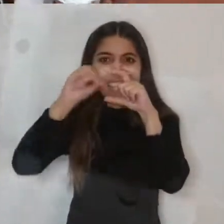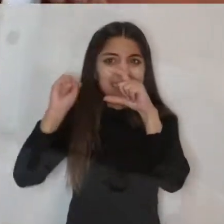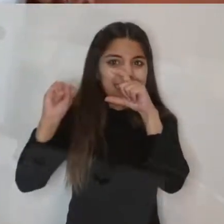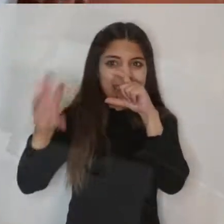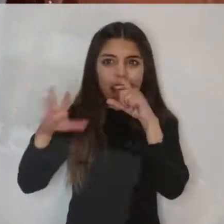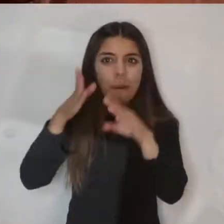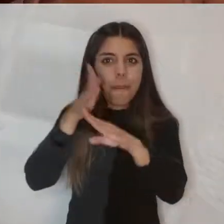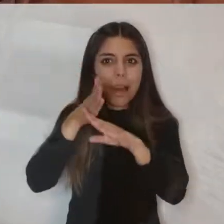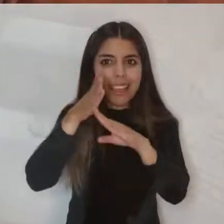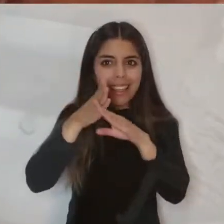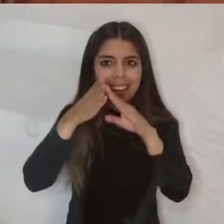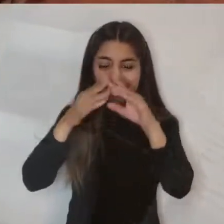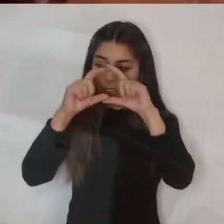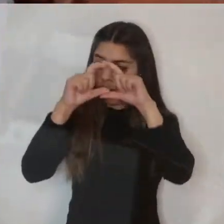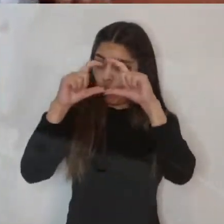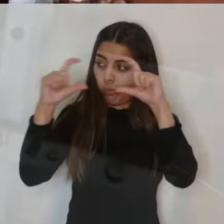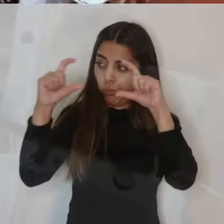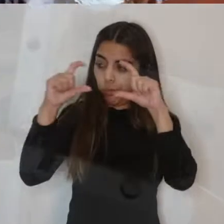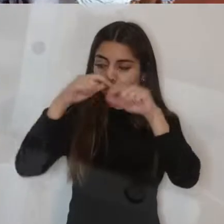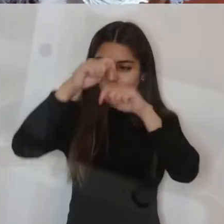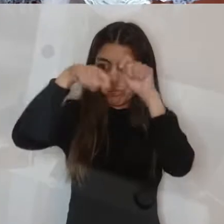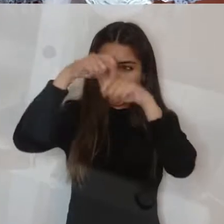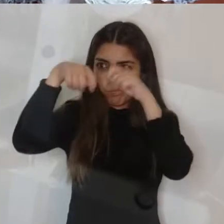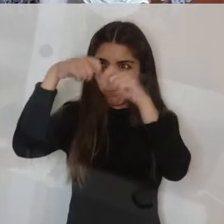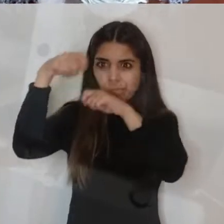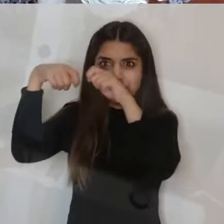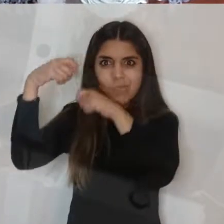todo, desarma todo esto.